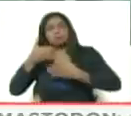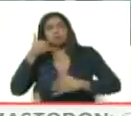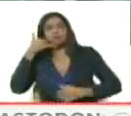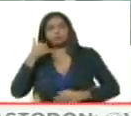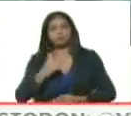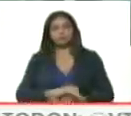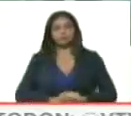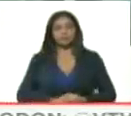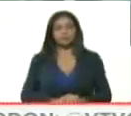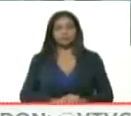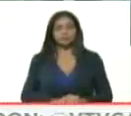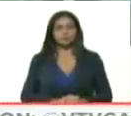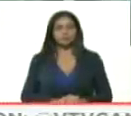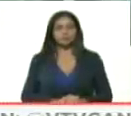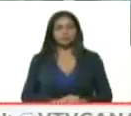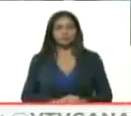telefónica.